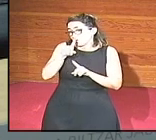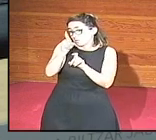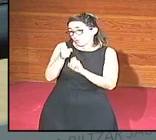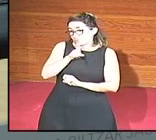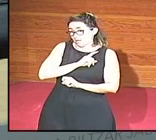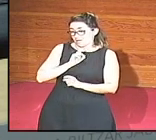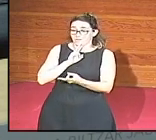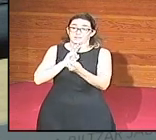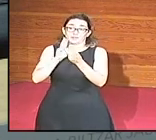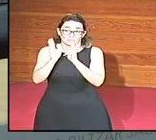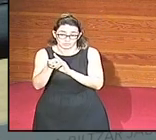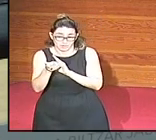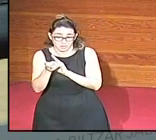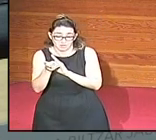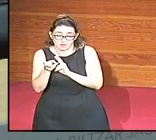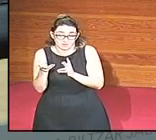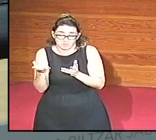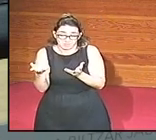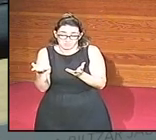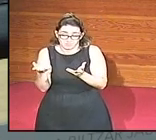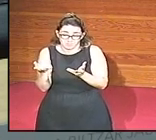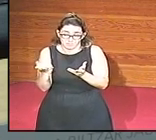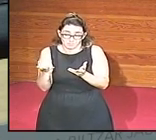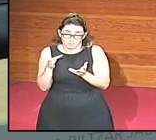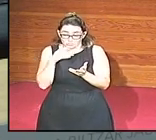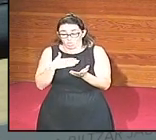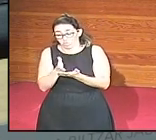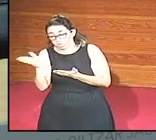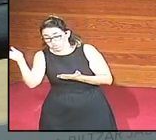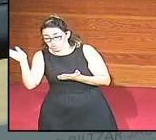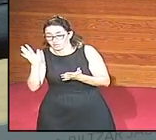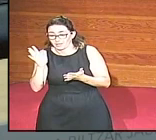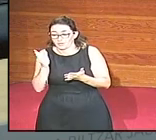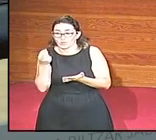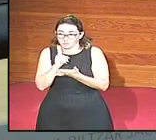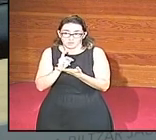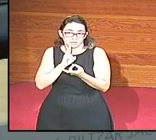y volviendo al punto que se me va la castaña,